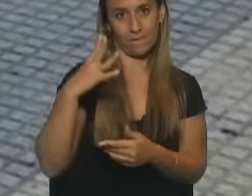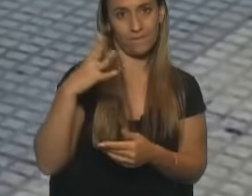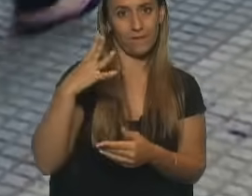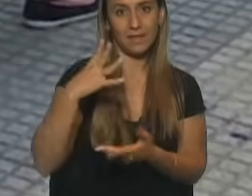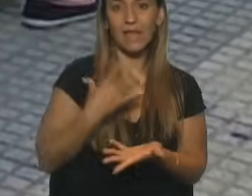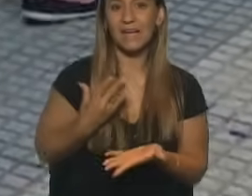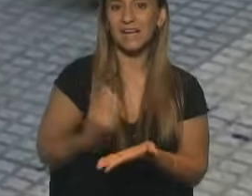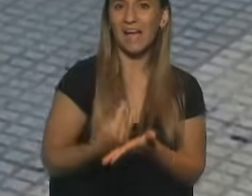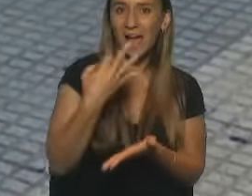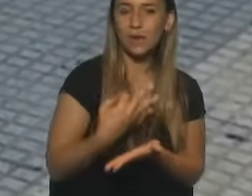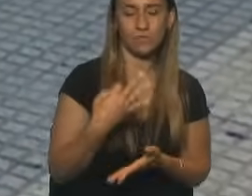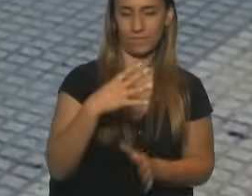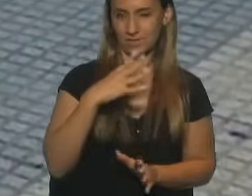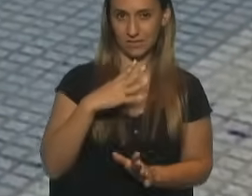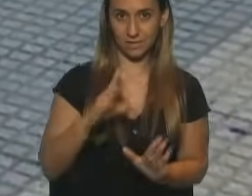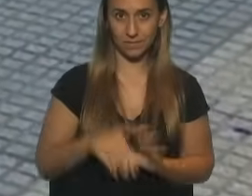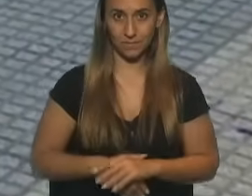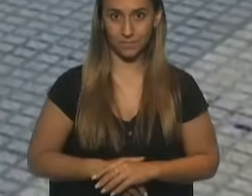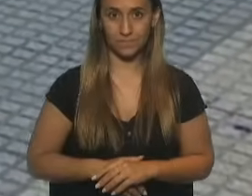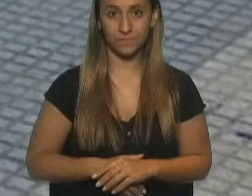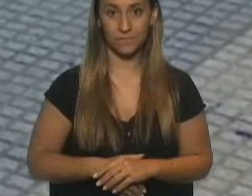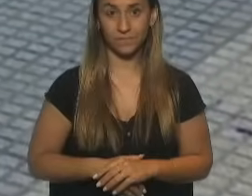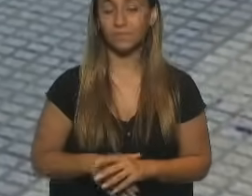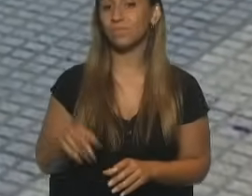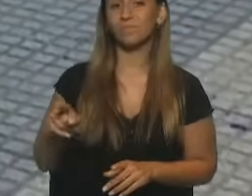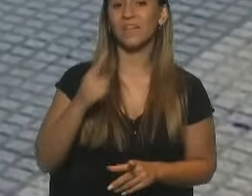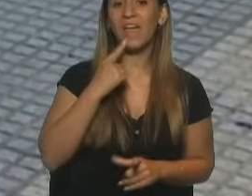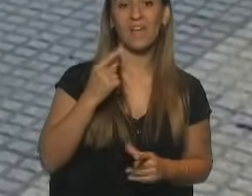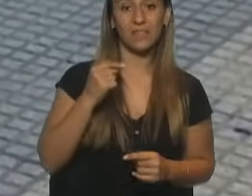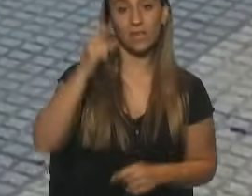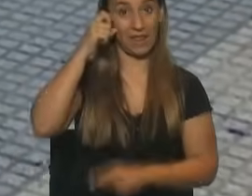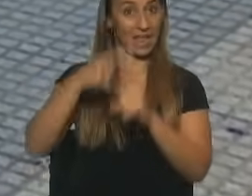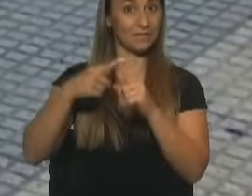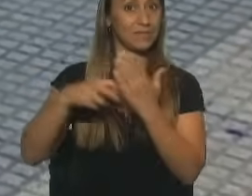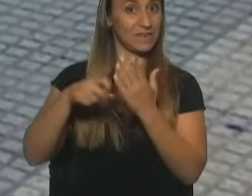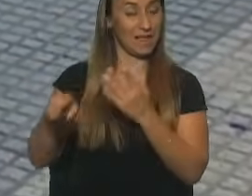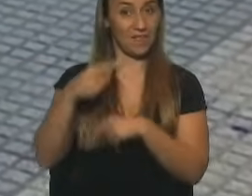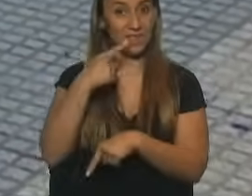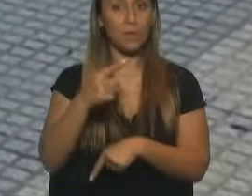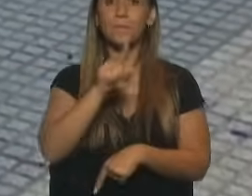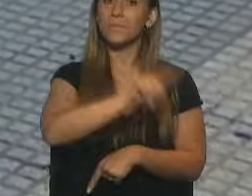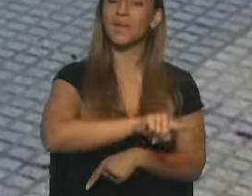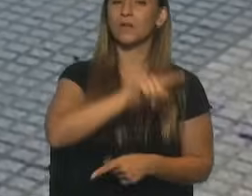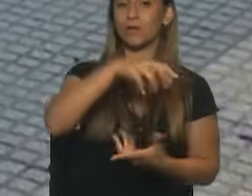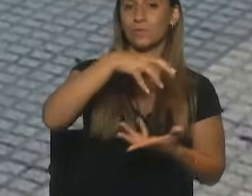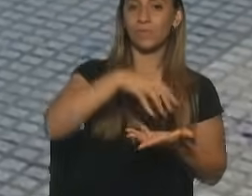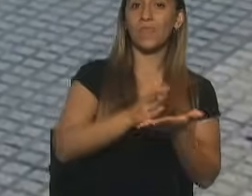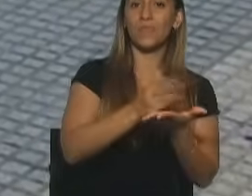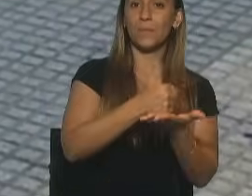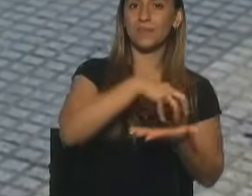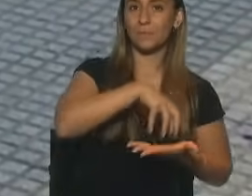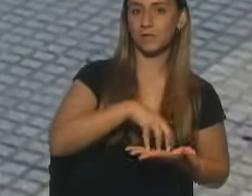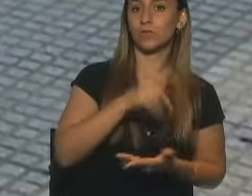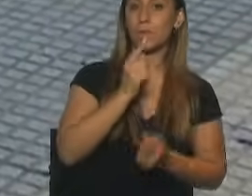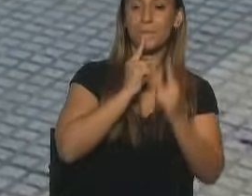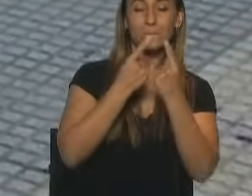cargo designado. Esto lo ha dicho el ex fiscal. Del departamento de prensa del ministerio